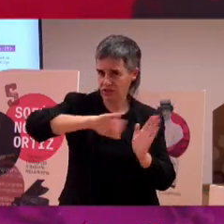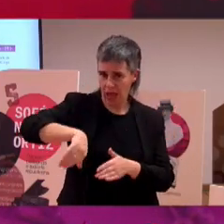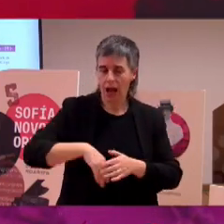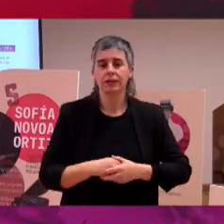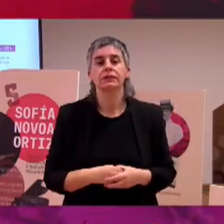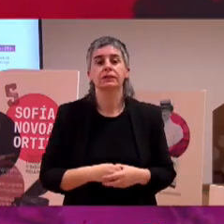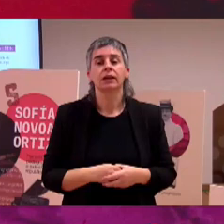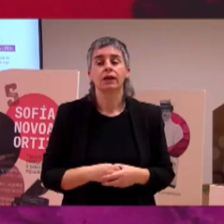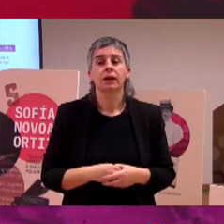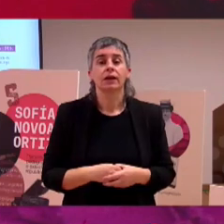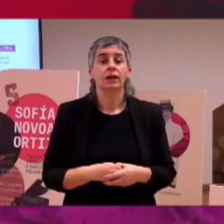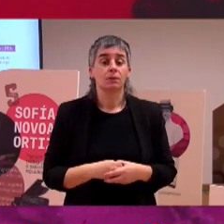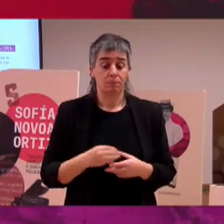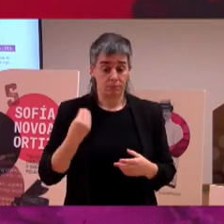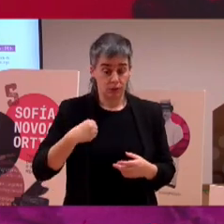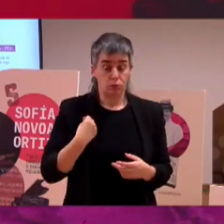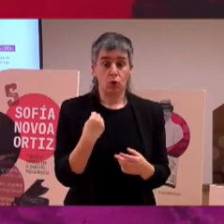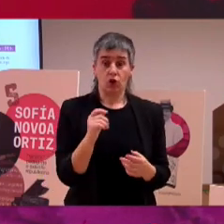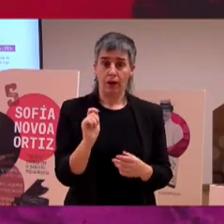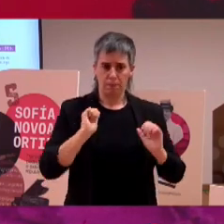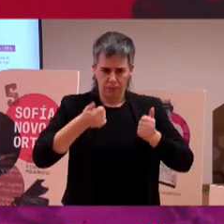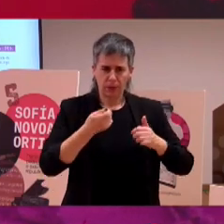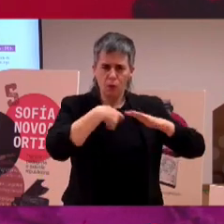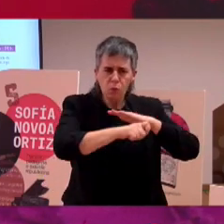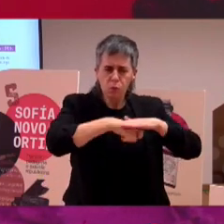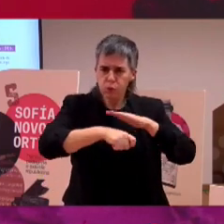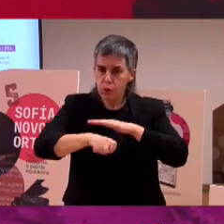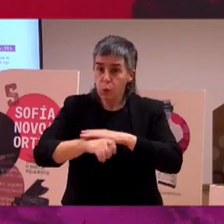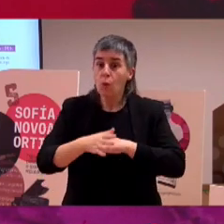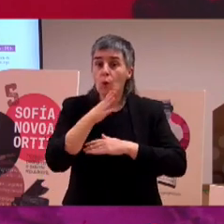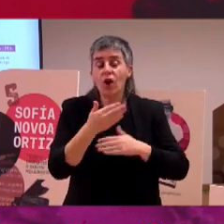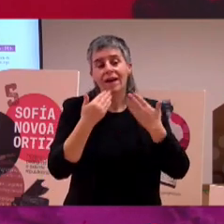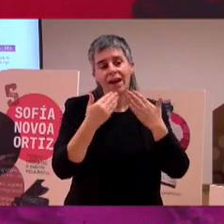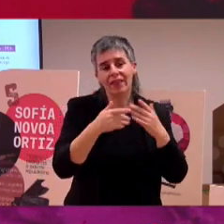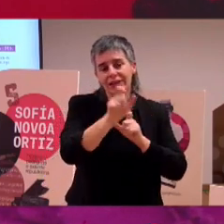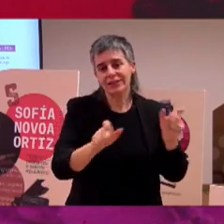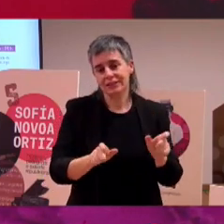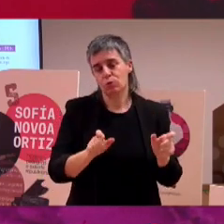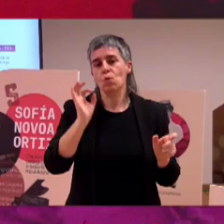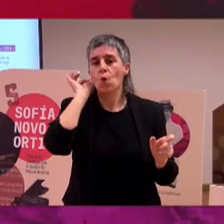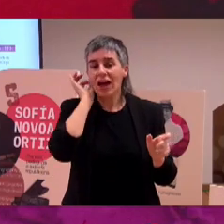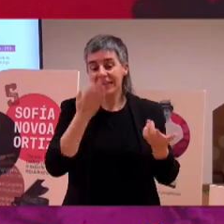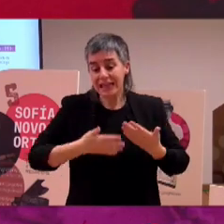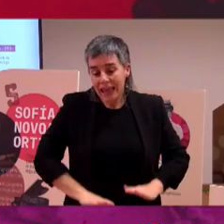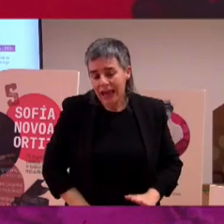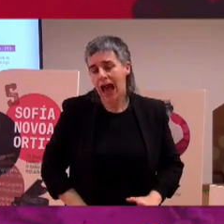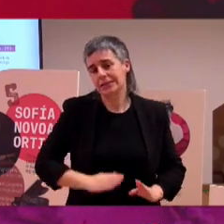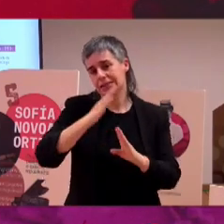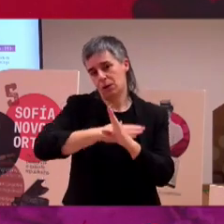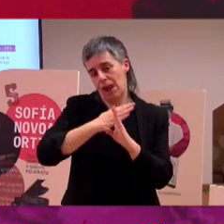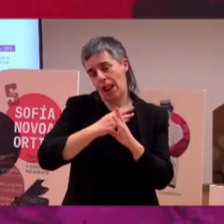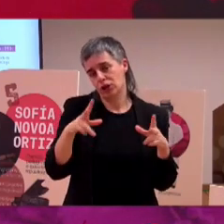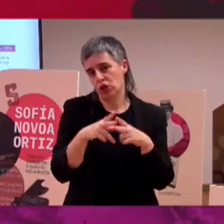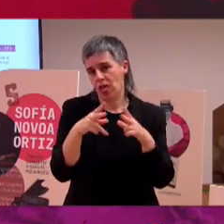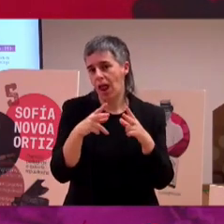porque as mulleres, as fillas da clase media tiñan que estudiar piano como unha saída profesional, non? Unha